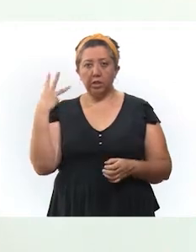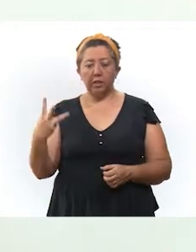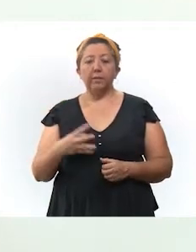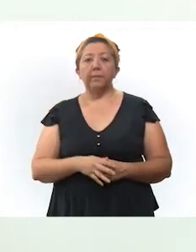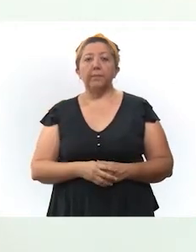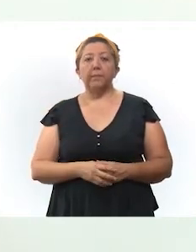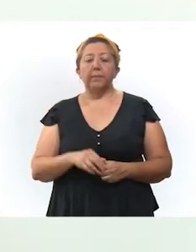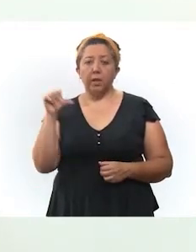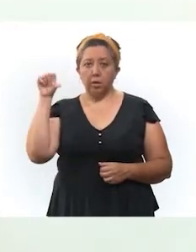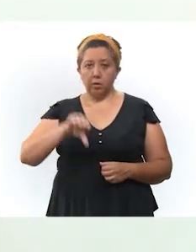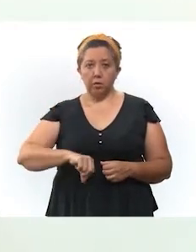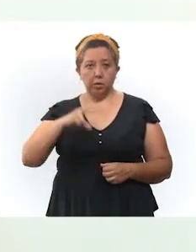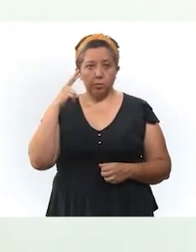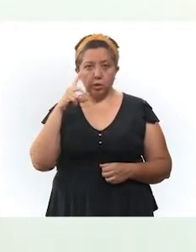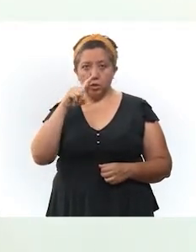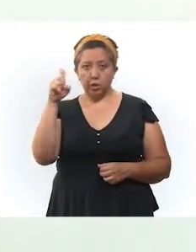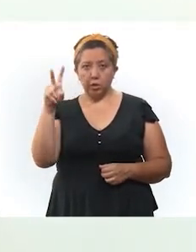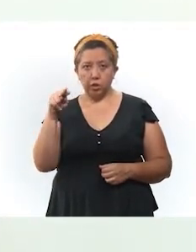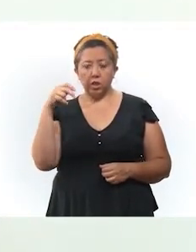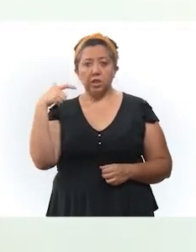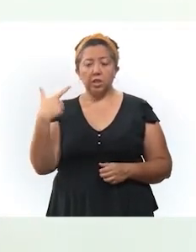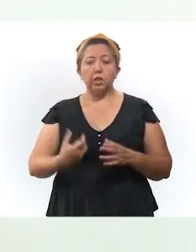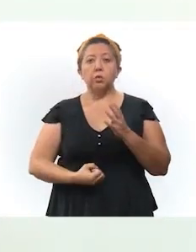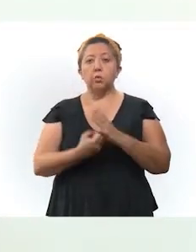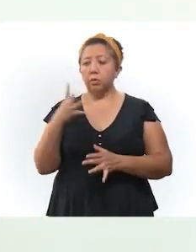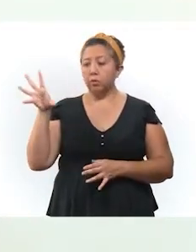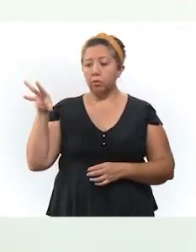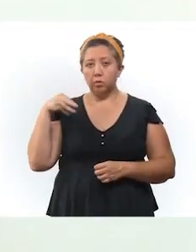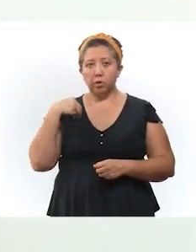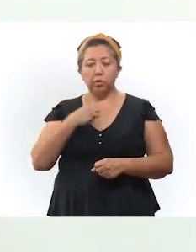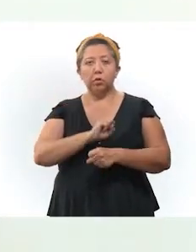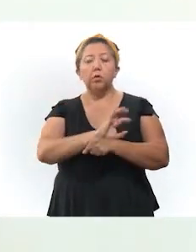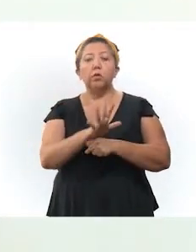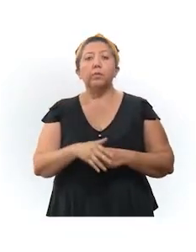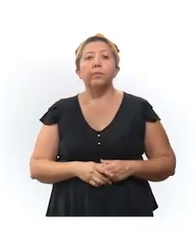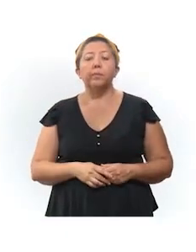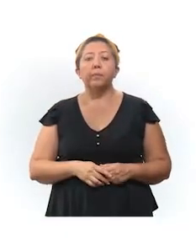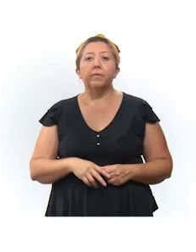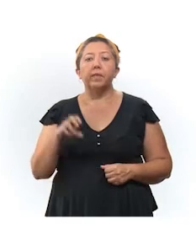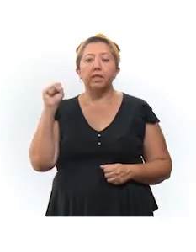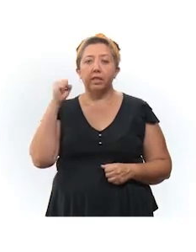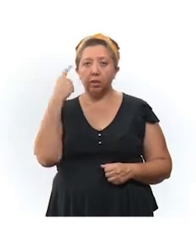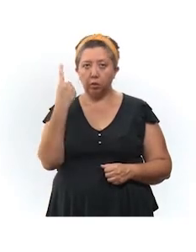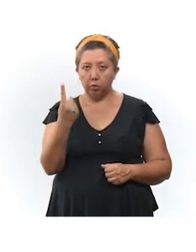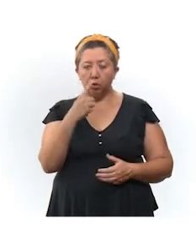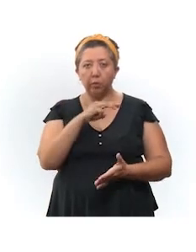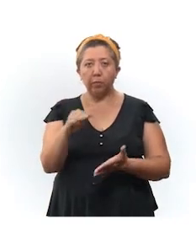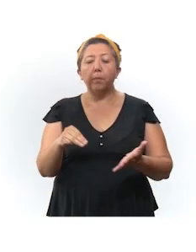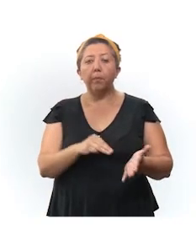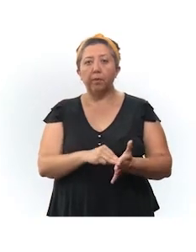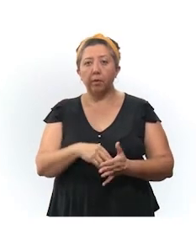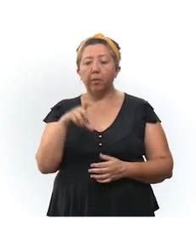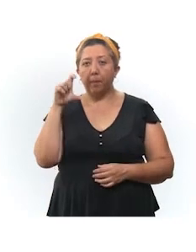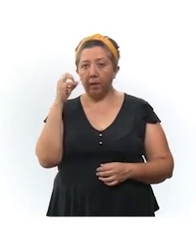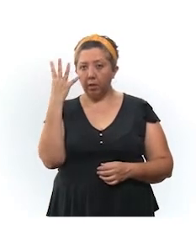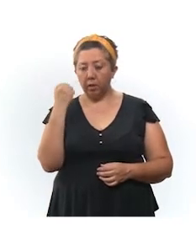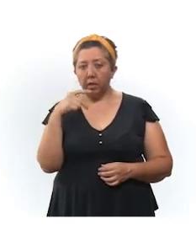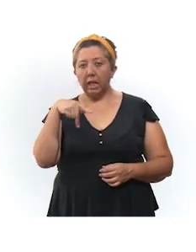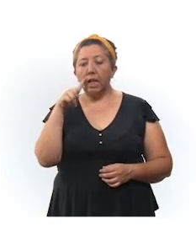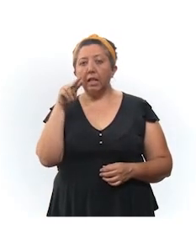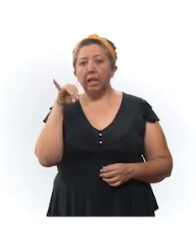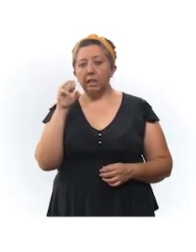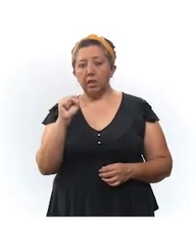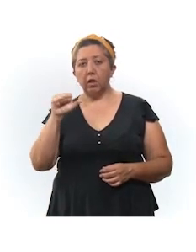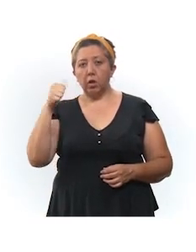55.873. Hoy se detectaron 187 nuevos contagios de coronavirus, 61 en Mérida, 29 en